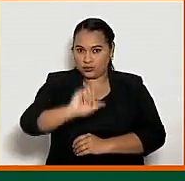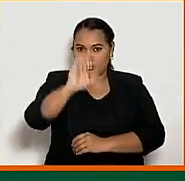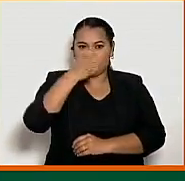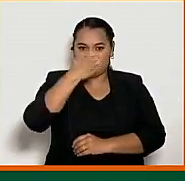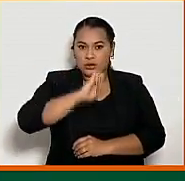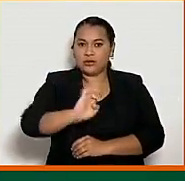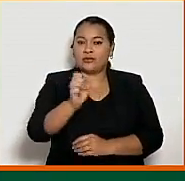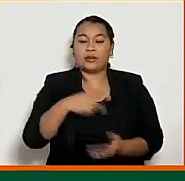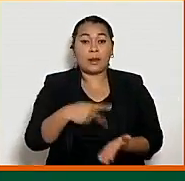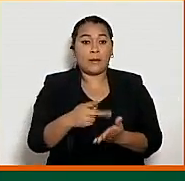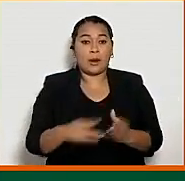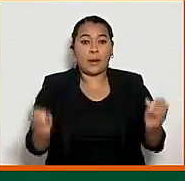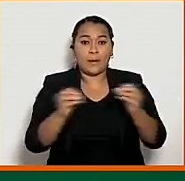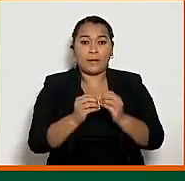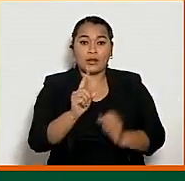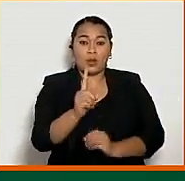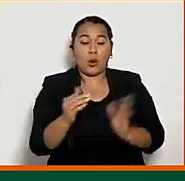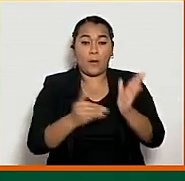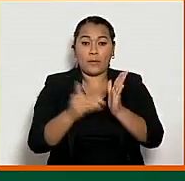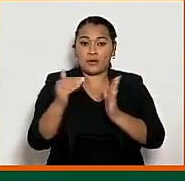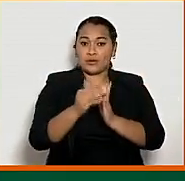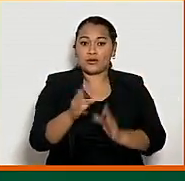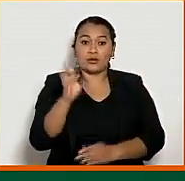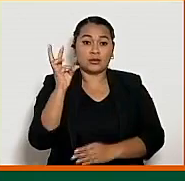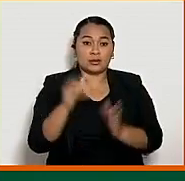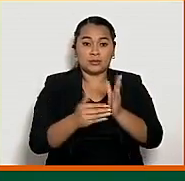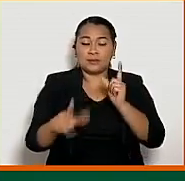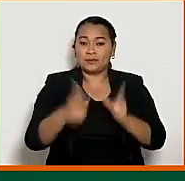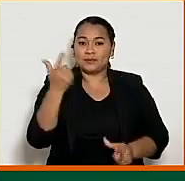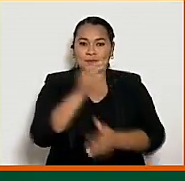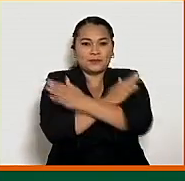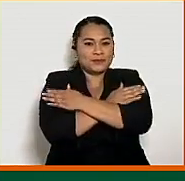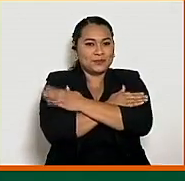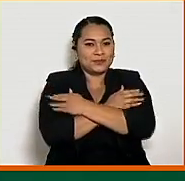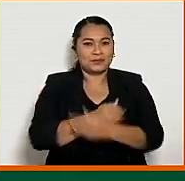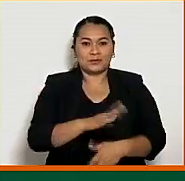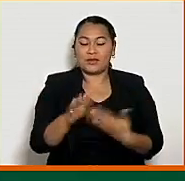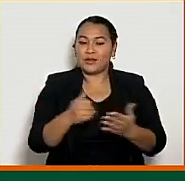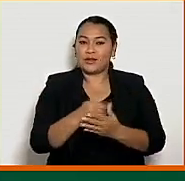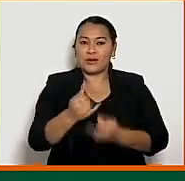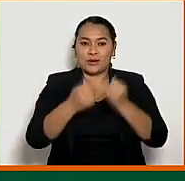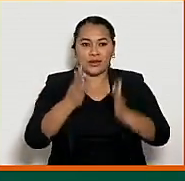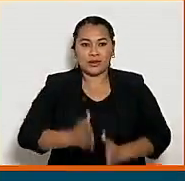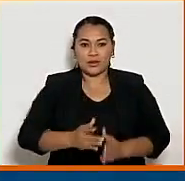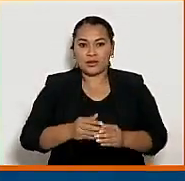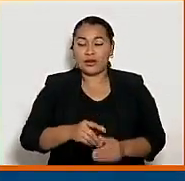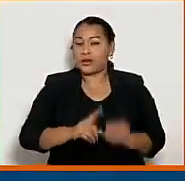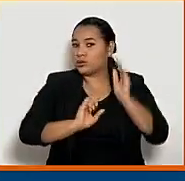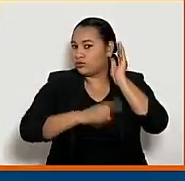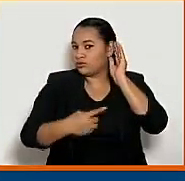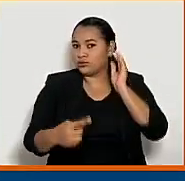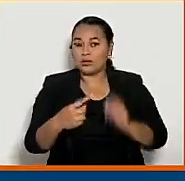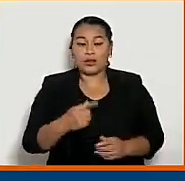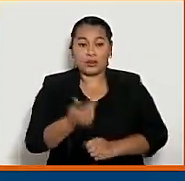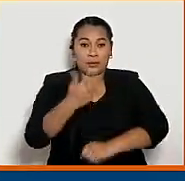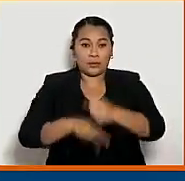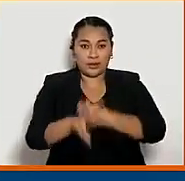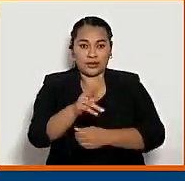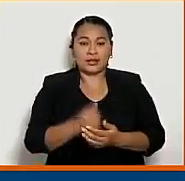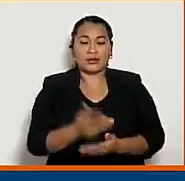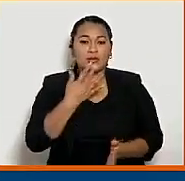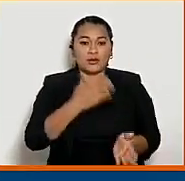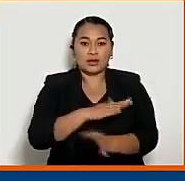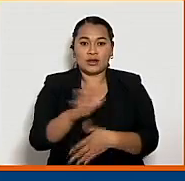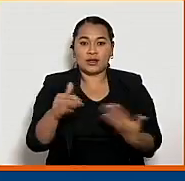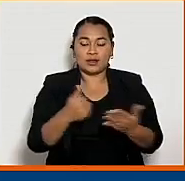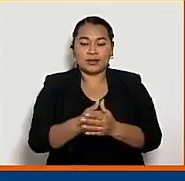más de 1.600.000 lempiras. Muchas felicidades. Muchísima suerte. Vamos a conocer el primer número ganador en Pega 3. Y